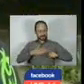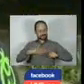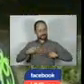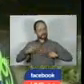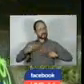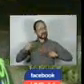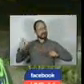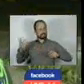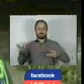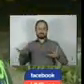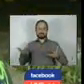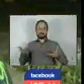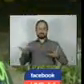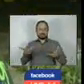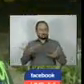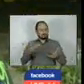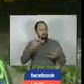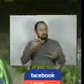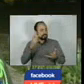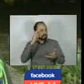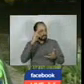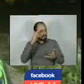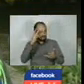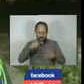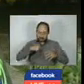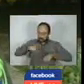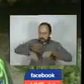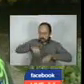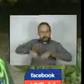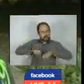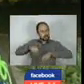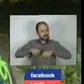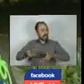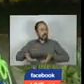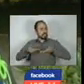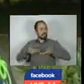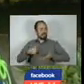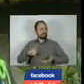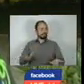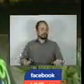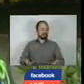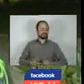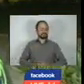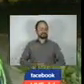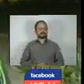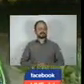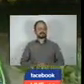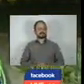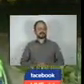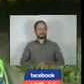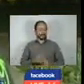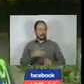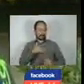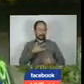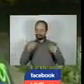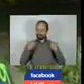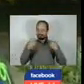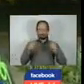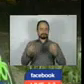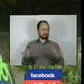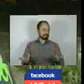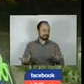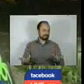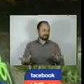Creo que es parte de, por el ejercicio que se hace, pues hace bien a la salud porque,